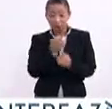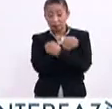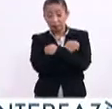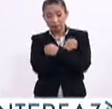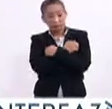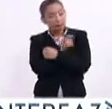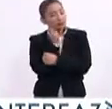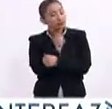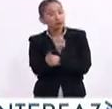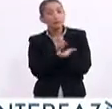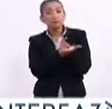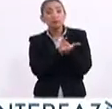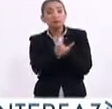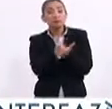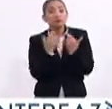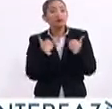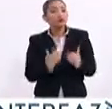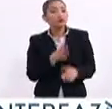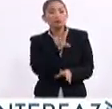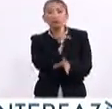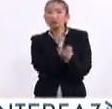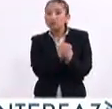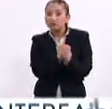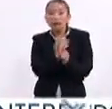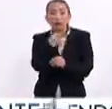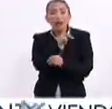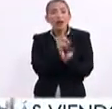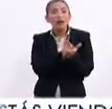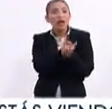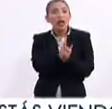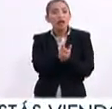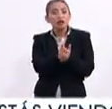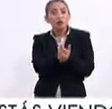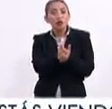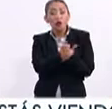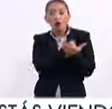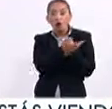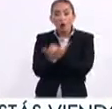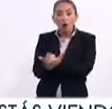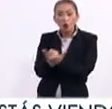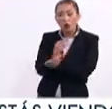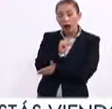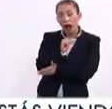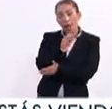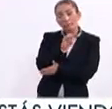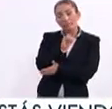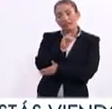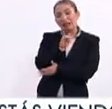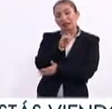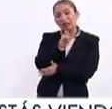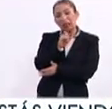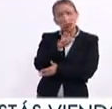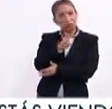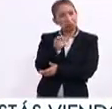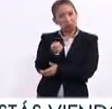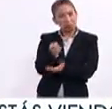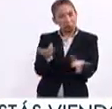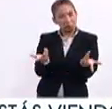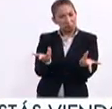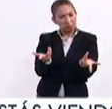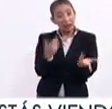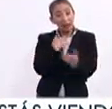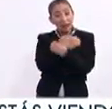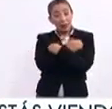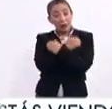se entiende como un derecho humano universal, pero es un derecho habilitador. ¿Qué quiere decir eso? Que